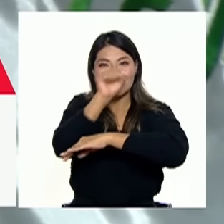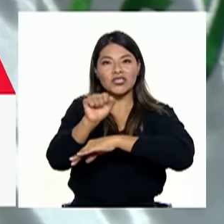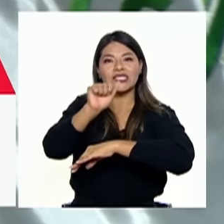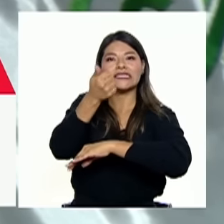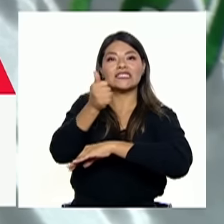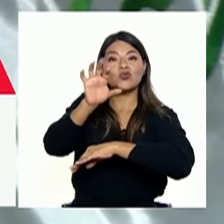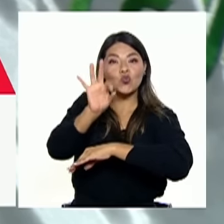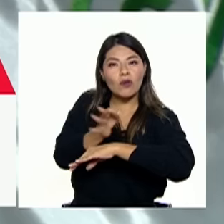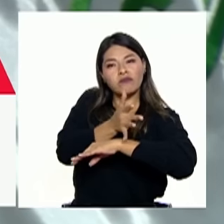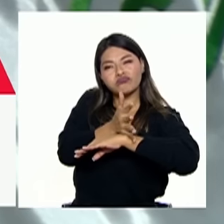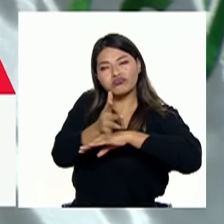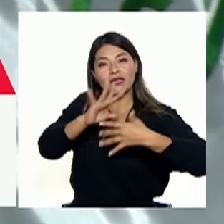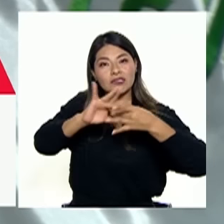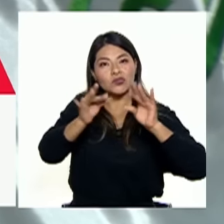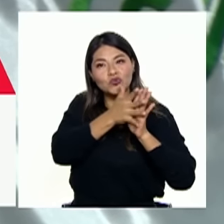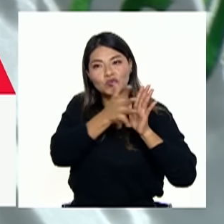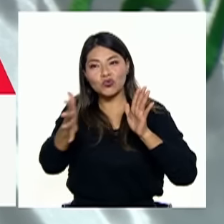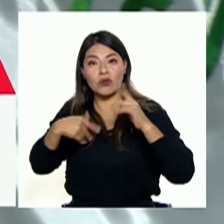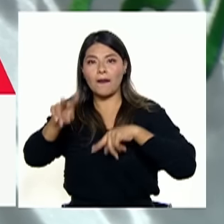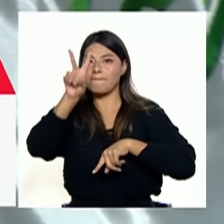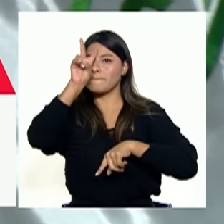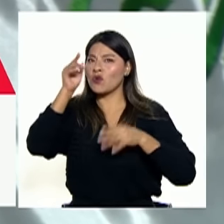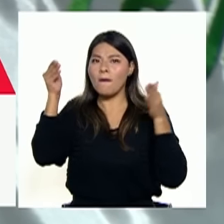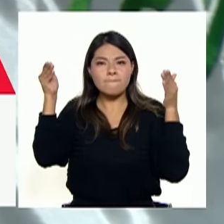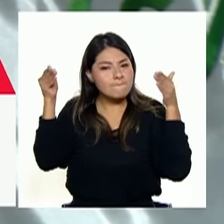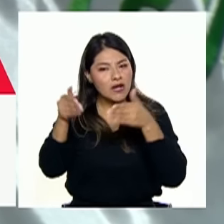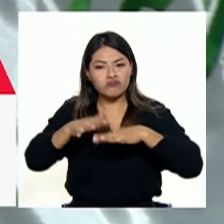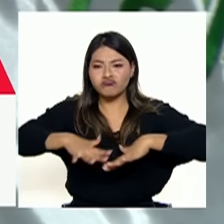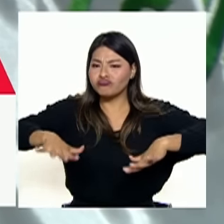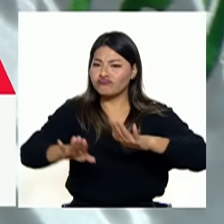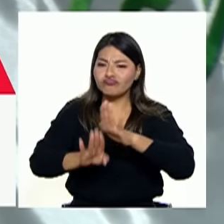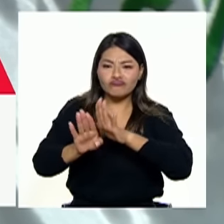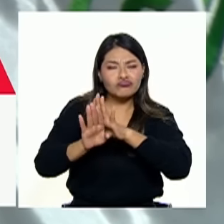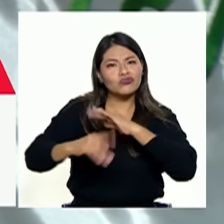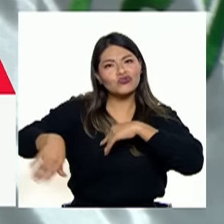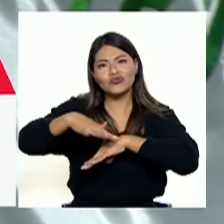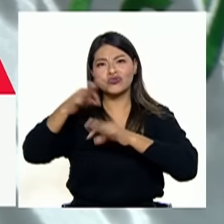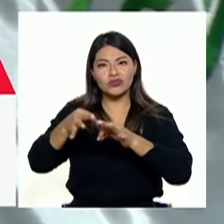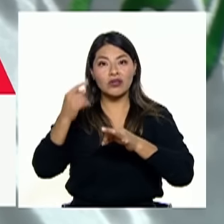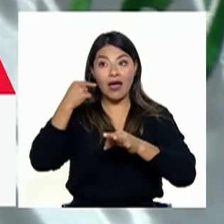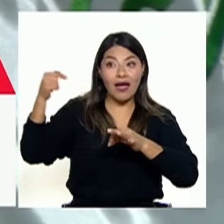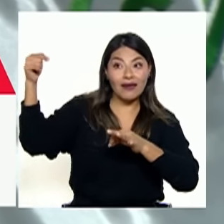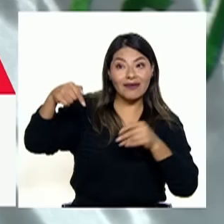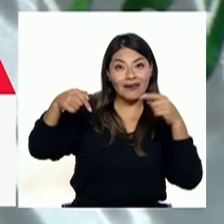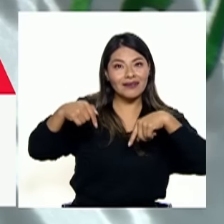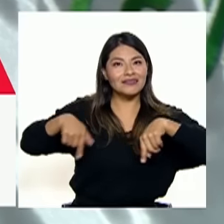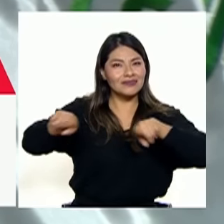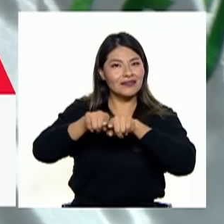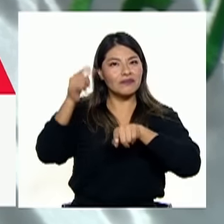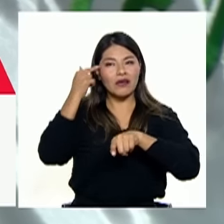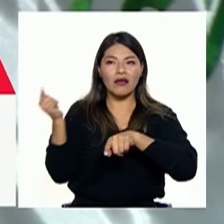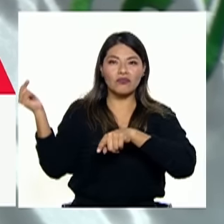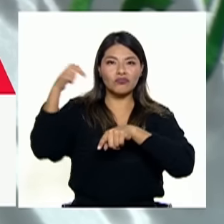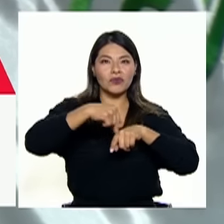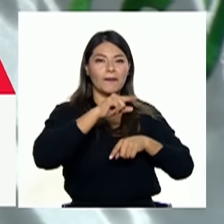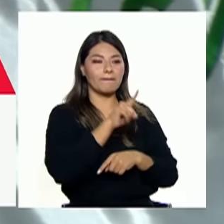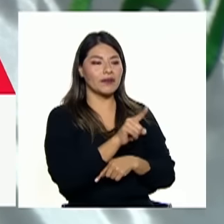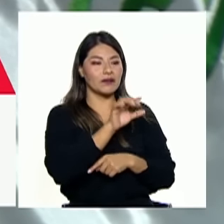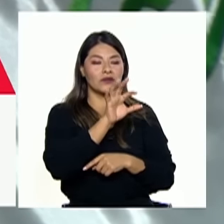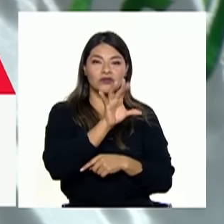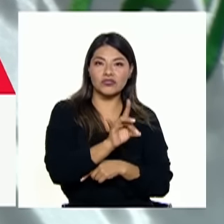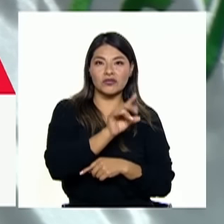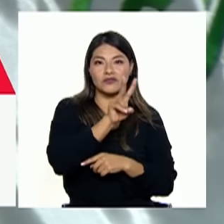fue el epicentro de la historia sudamericana. Aquí confluyeron las dos corrientes libertadoras de Sudamérica para librar en